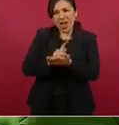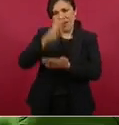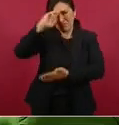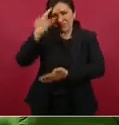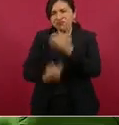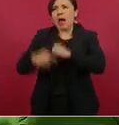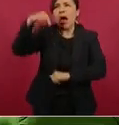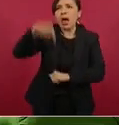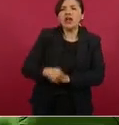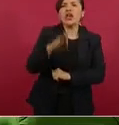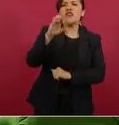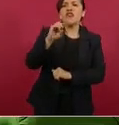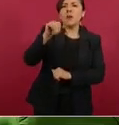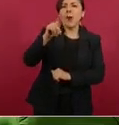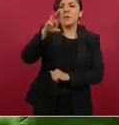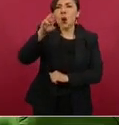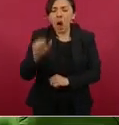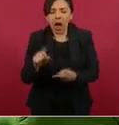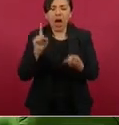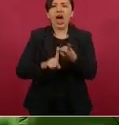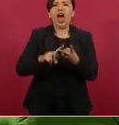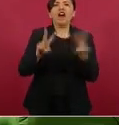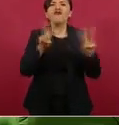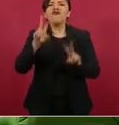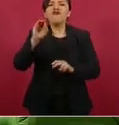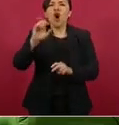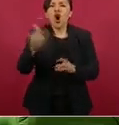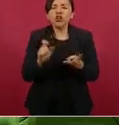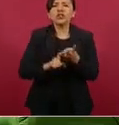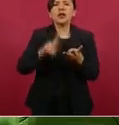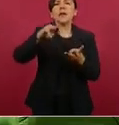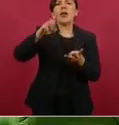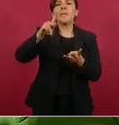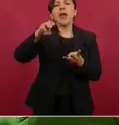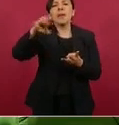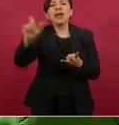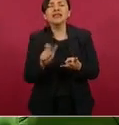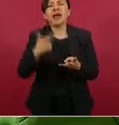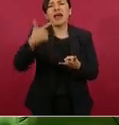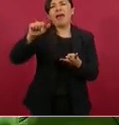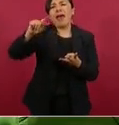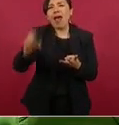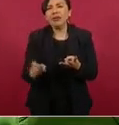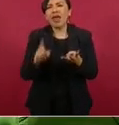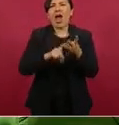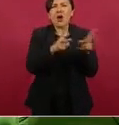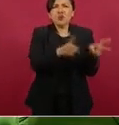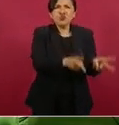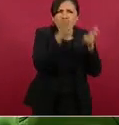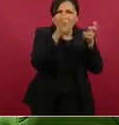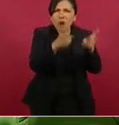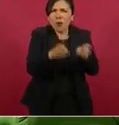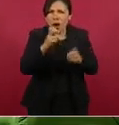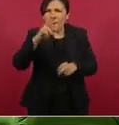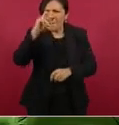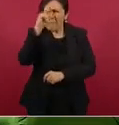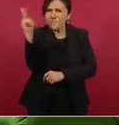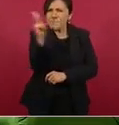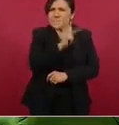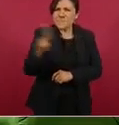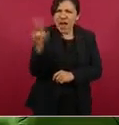FOAPROA, de los amigos de Fox, del Pemex Gay y otros latrocinios cometidos,